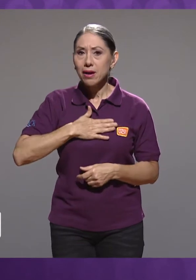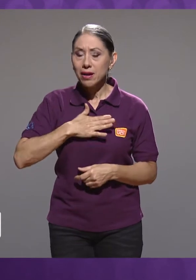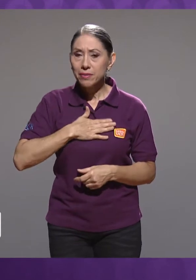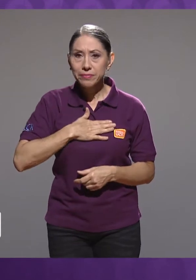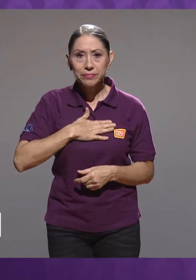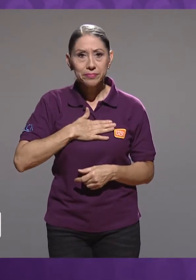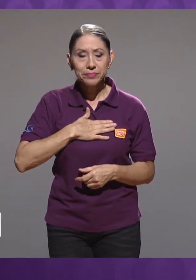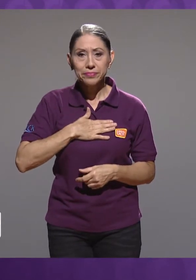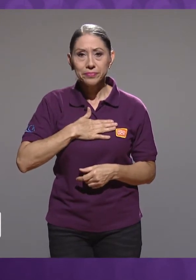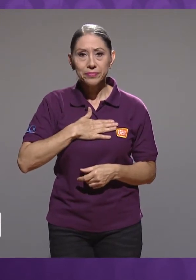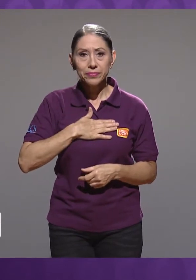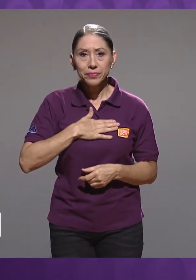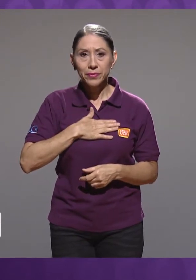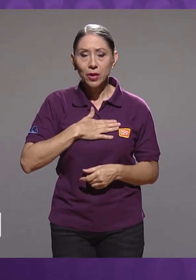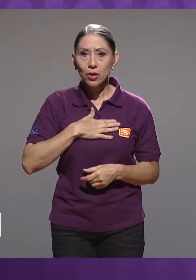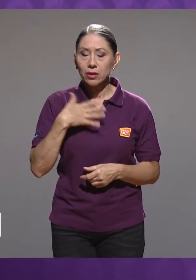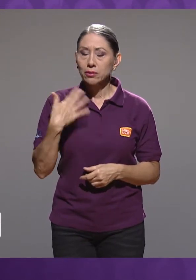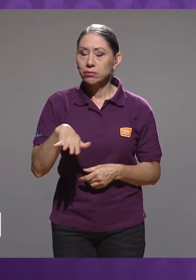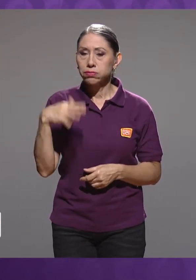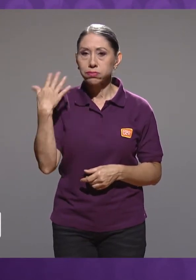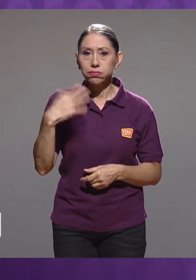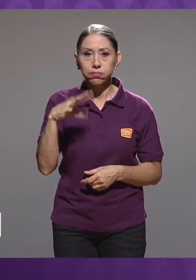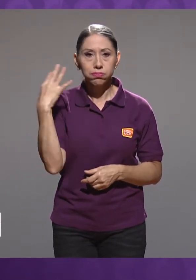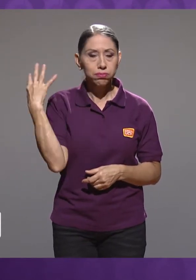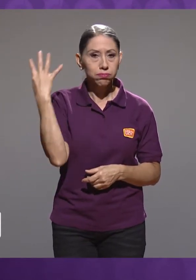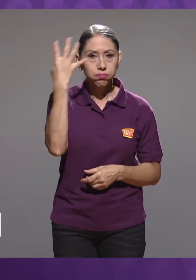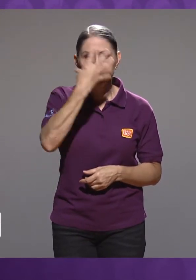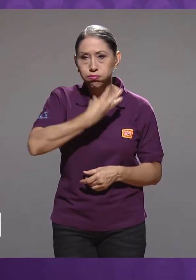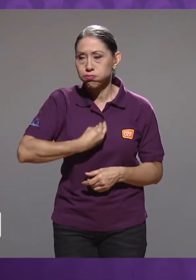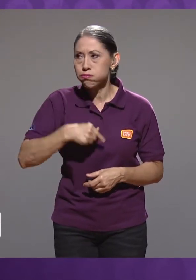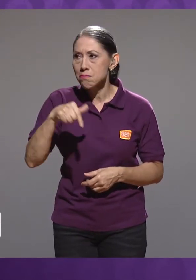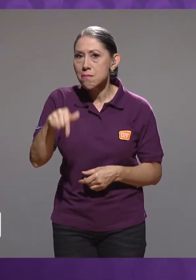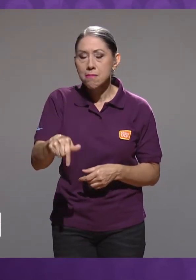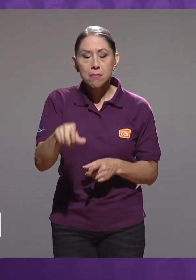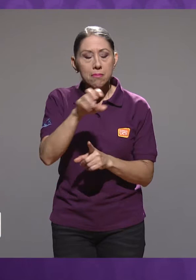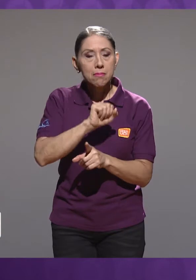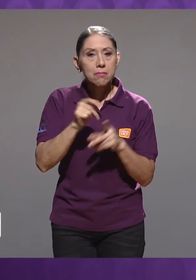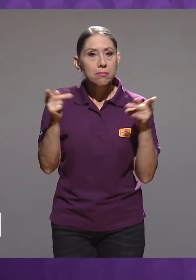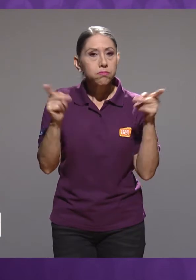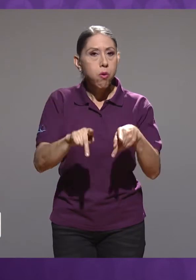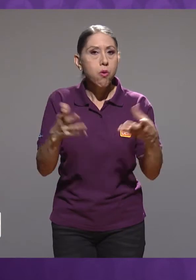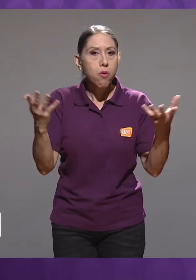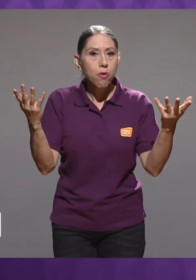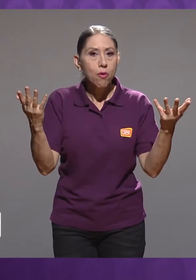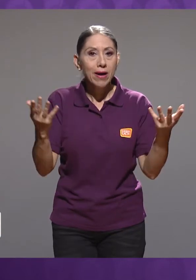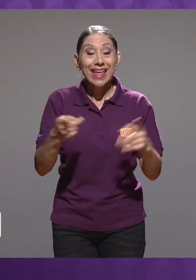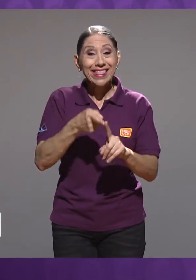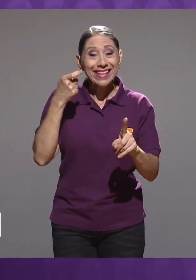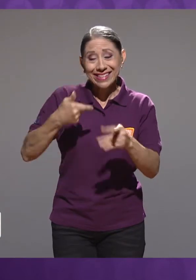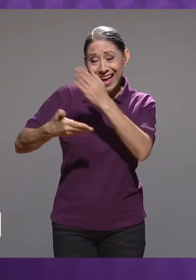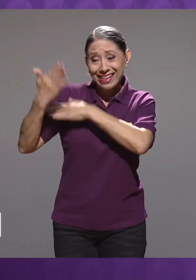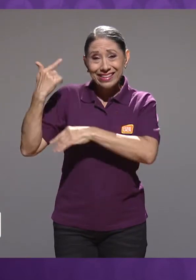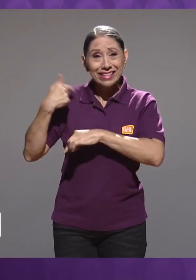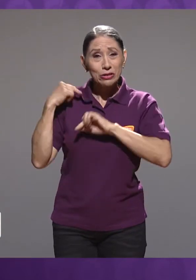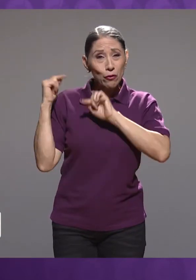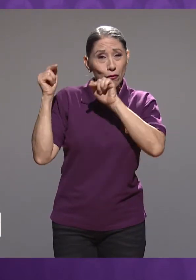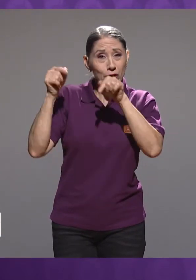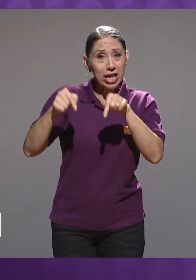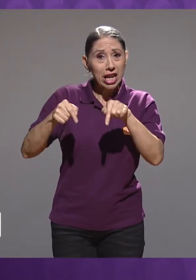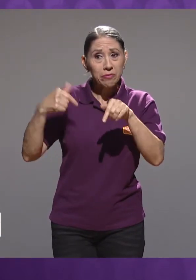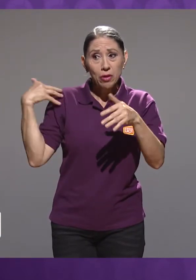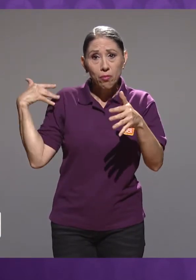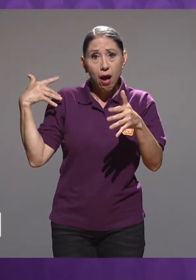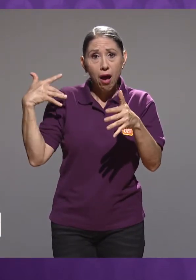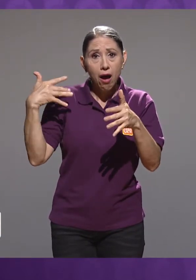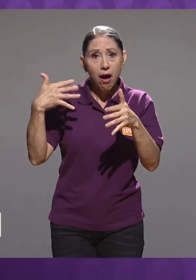ha sido una belleza, en todo sentido, desde que vine hasta el día